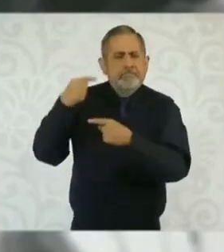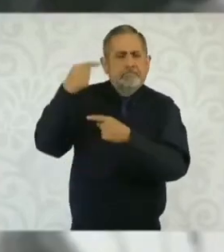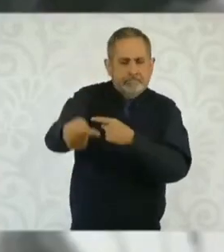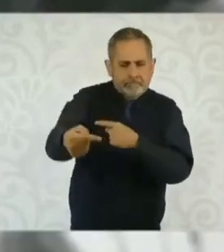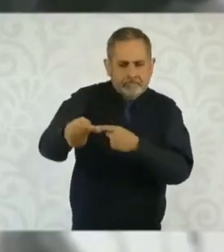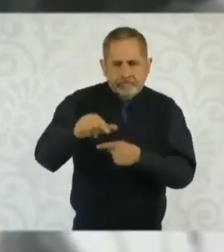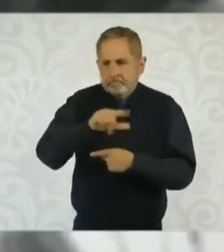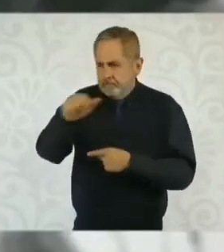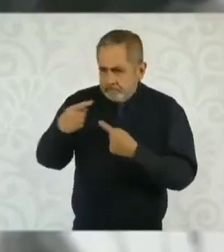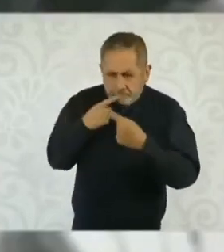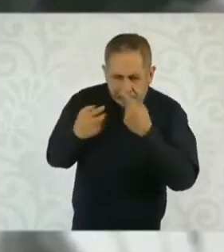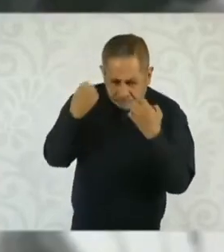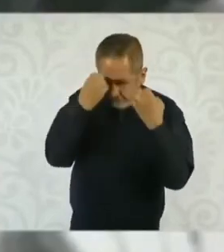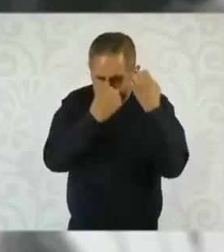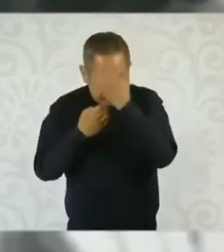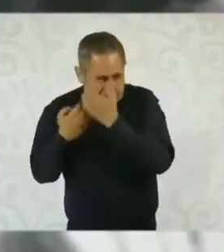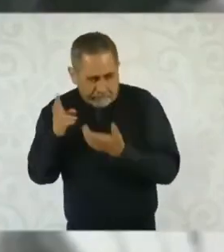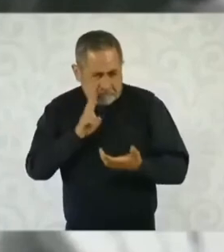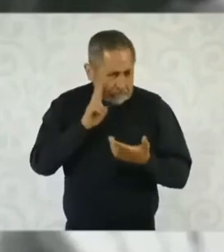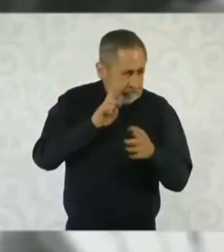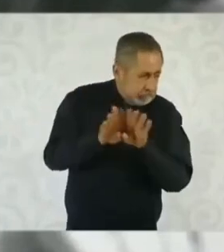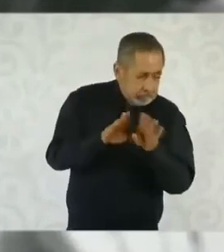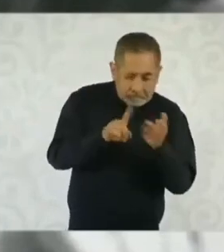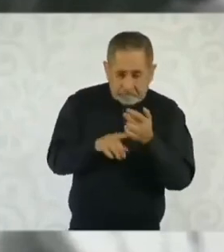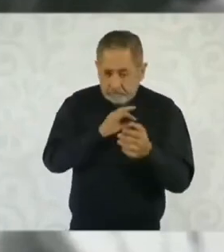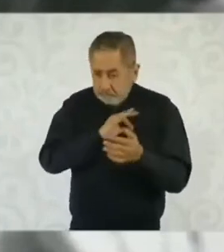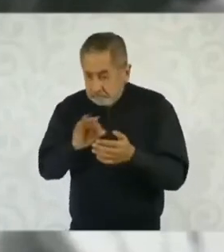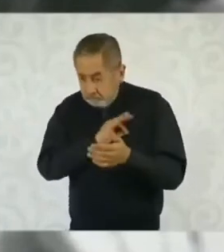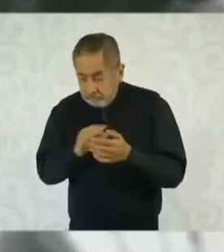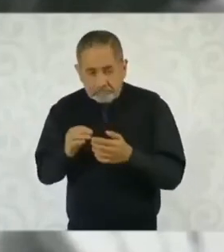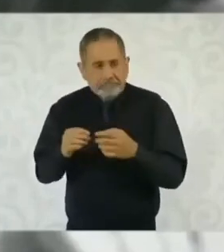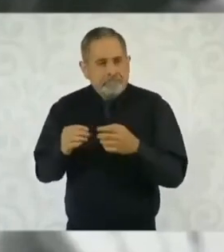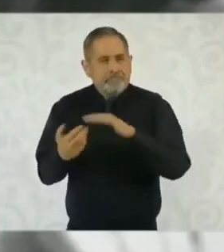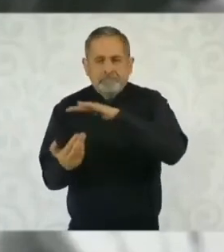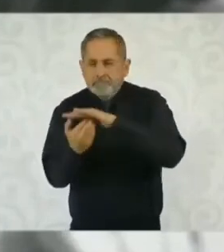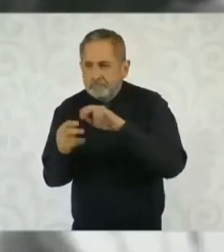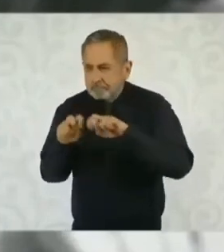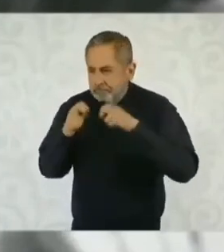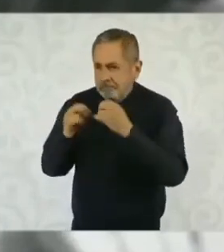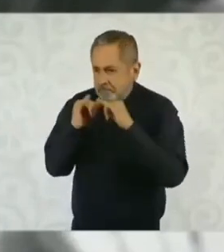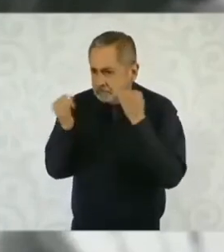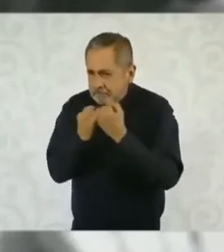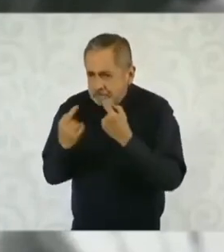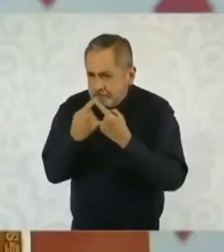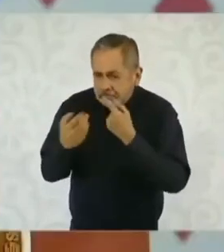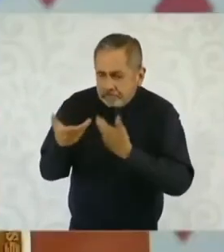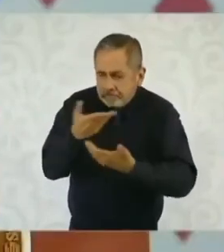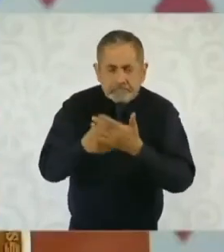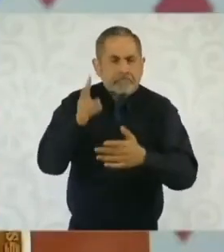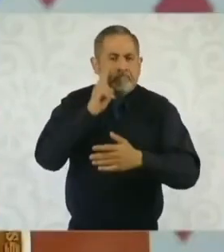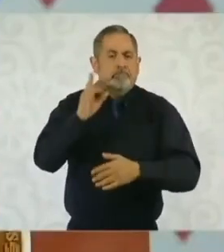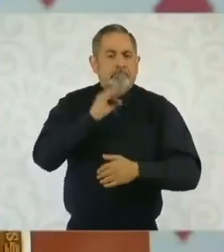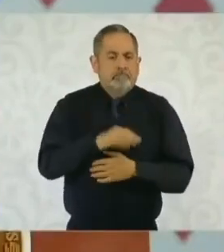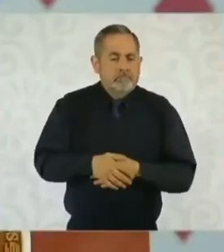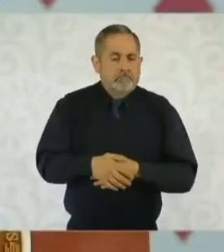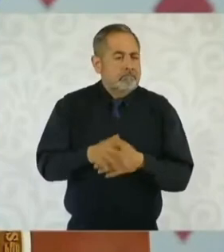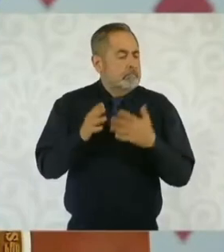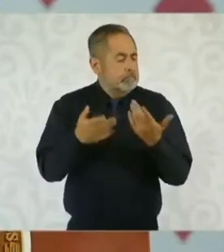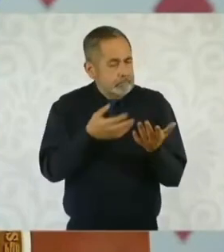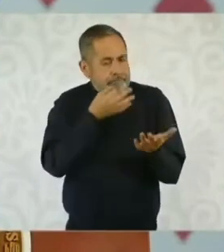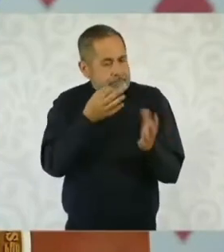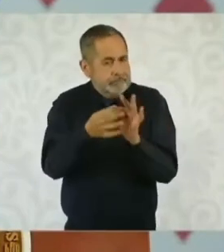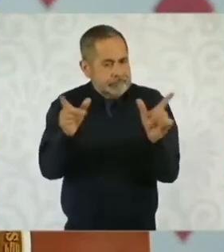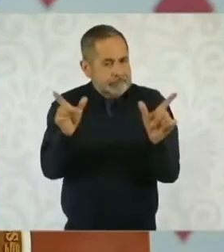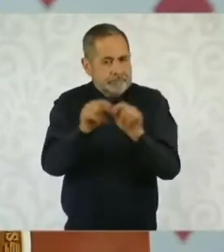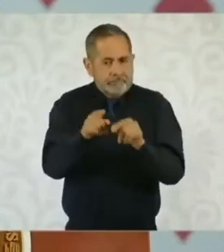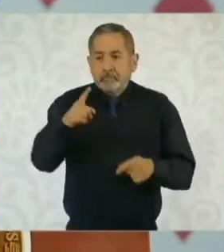reforma ya que hagamos un buen estudio y trabajemos con ellos en las mesas de trabajo. Ese es el tema y no se afecta en lo